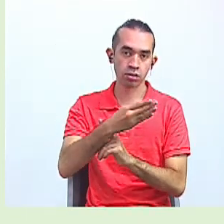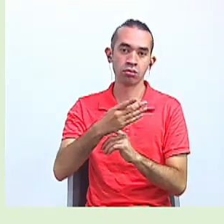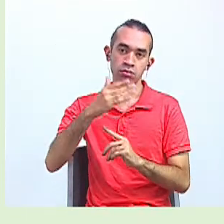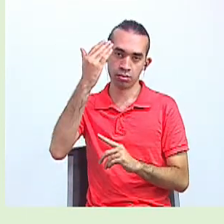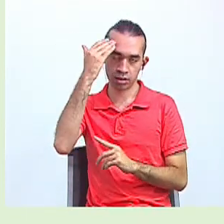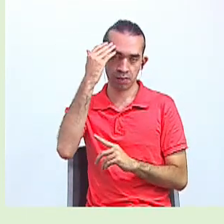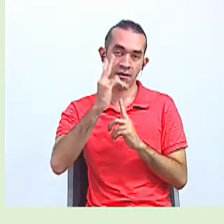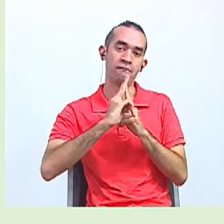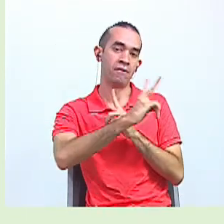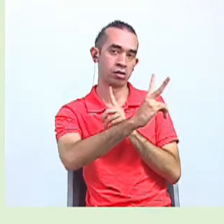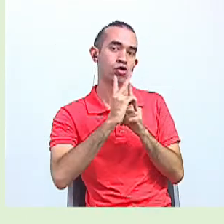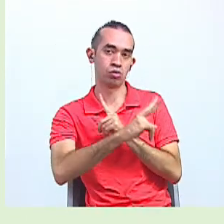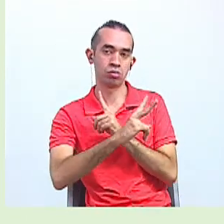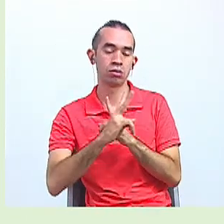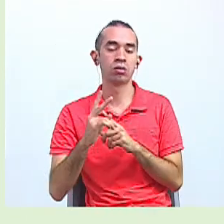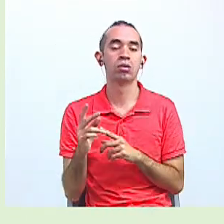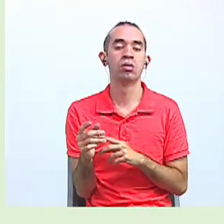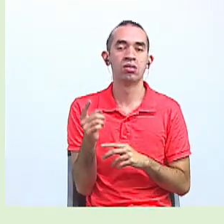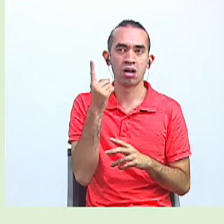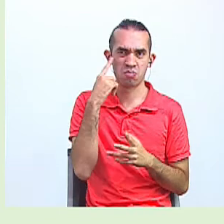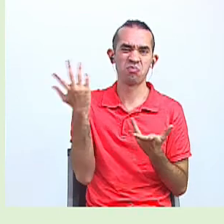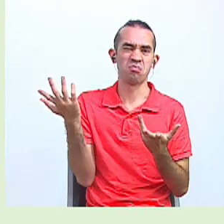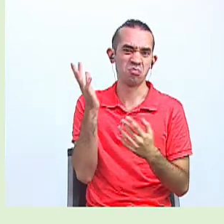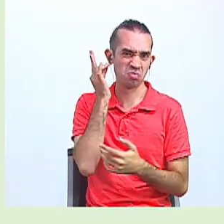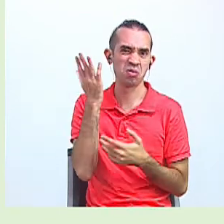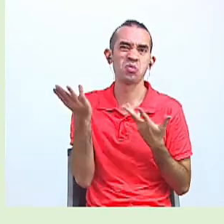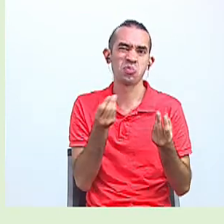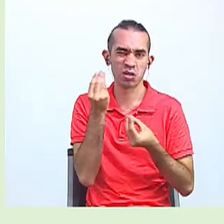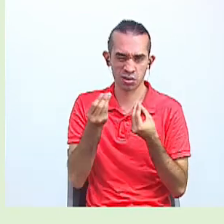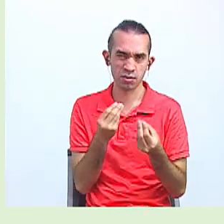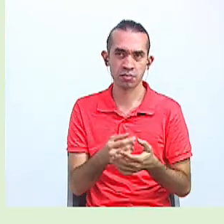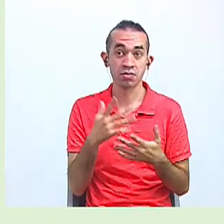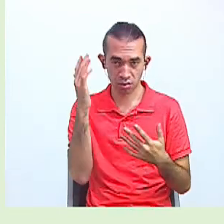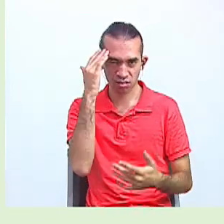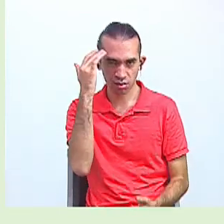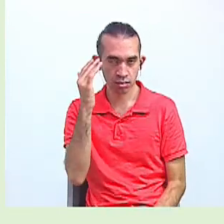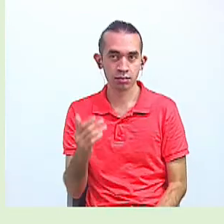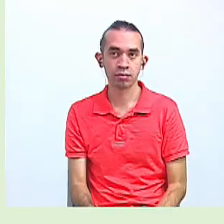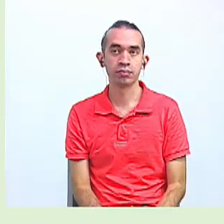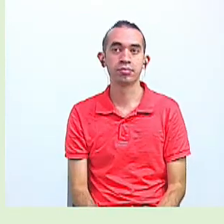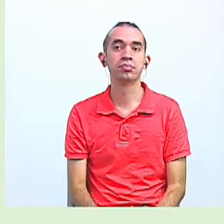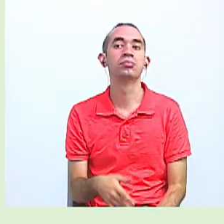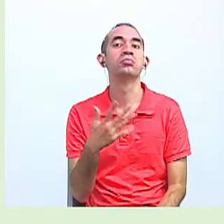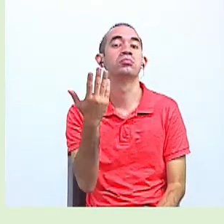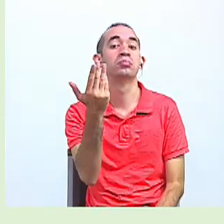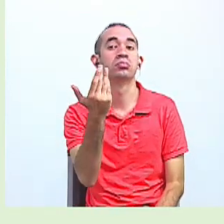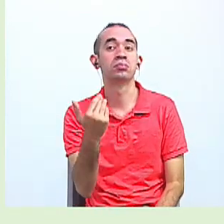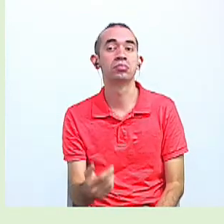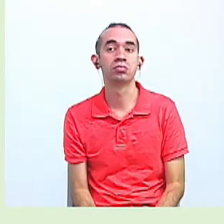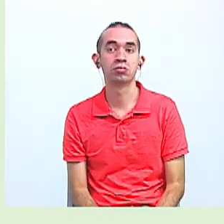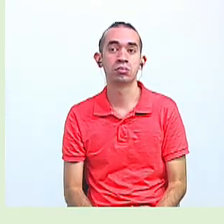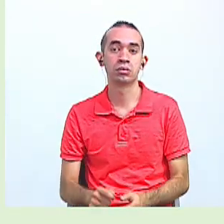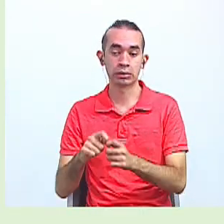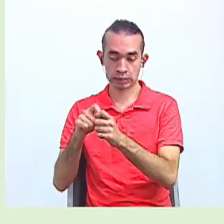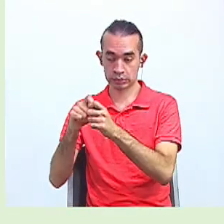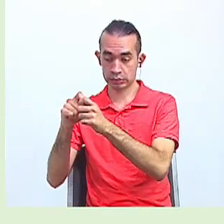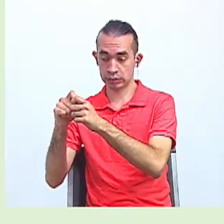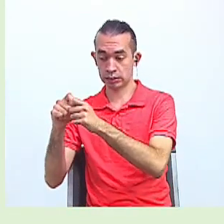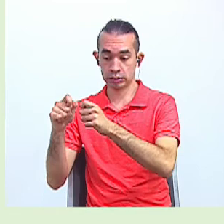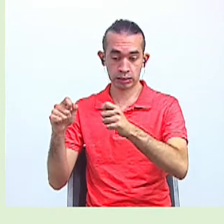vectorial, en este caso de Amanda. Ya lo saben, ¿cuánto podríamos decir que fue la distancia